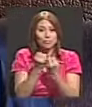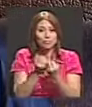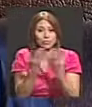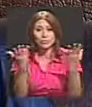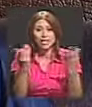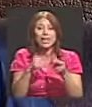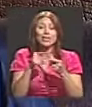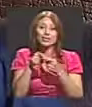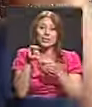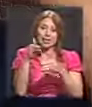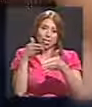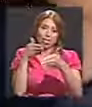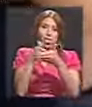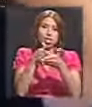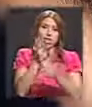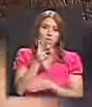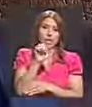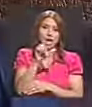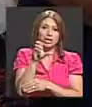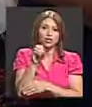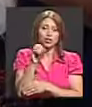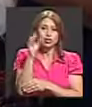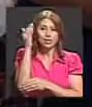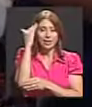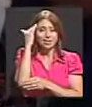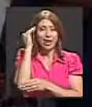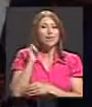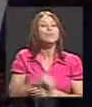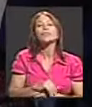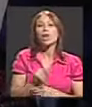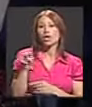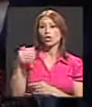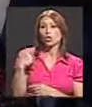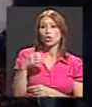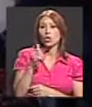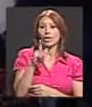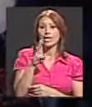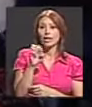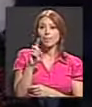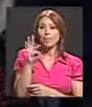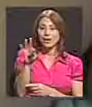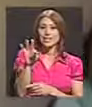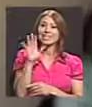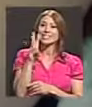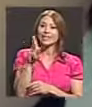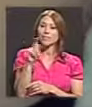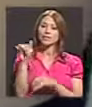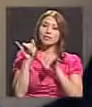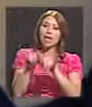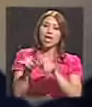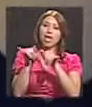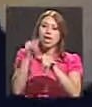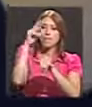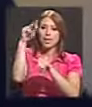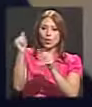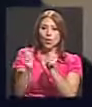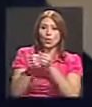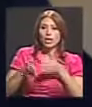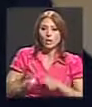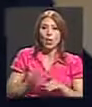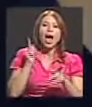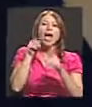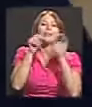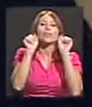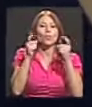ahí éste jodió el tallo cerebral atrás don gilberto pasó seis meses en méxico al lado de su hijo hasta que pudo